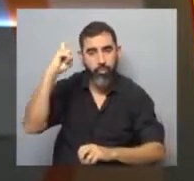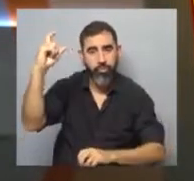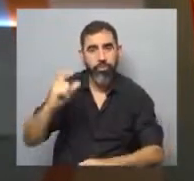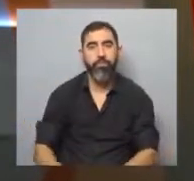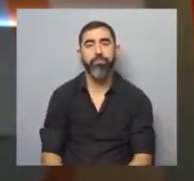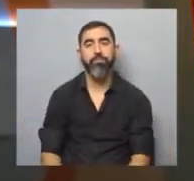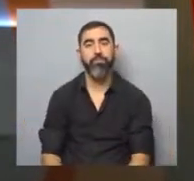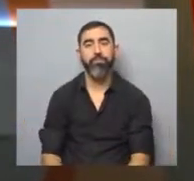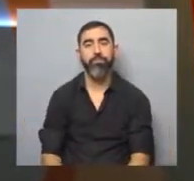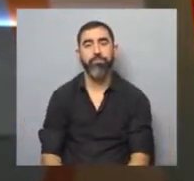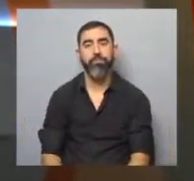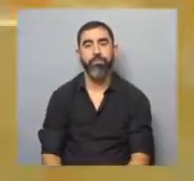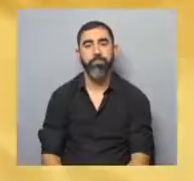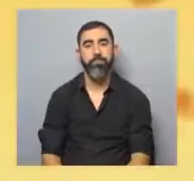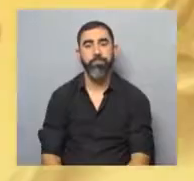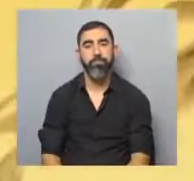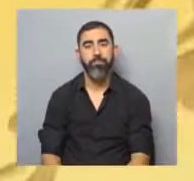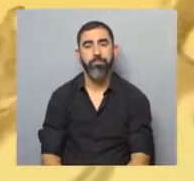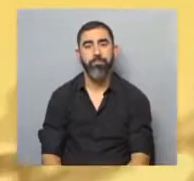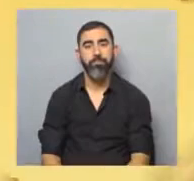el conocimiento.